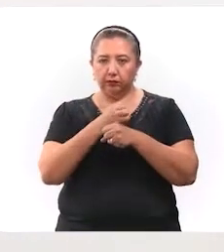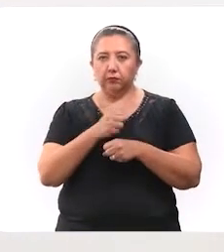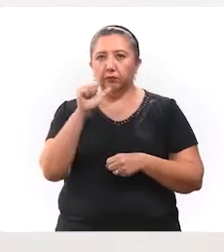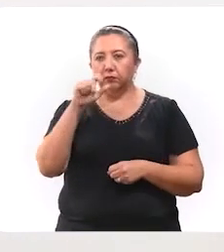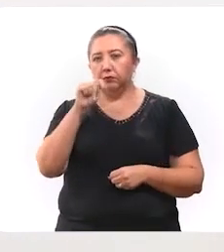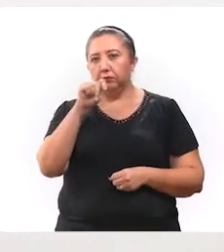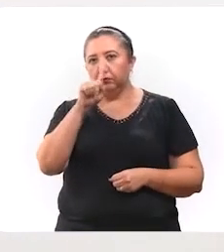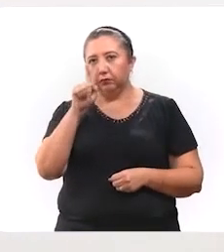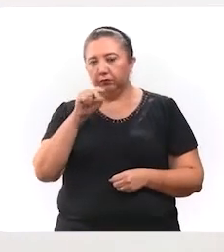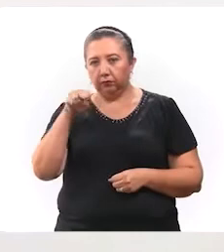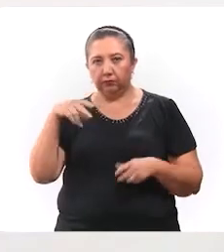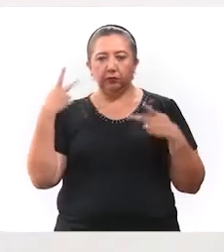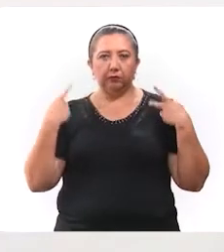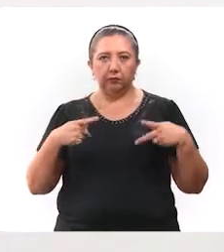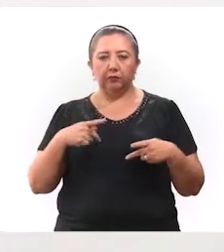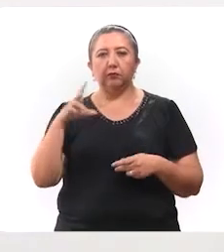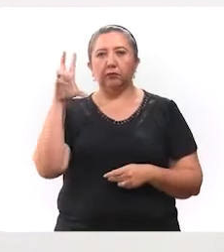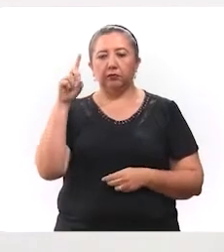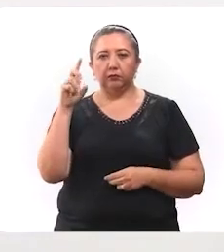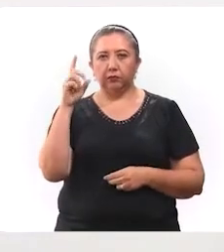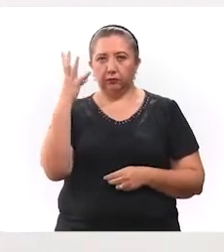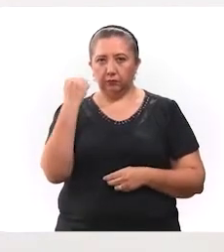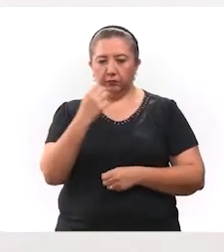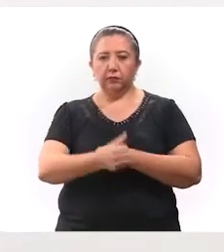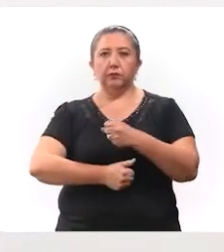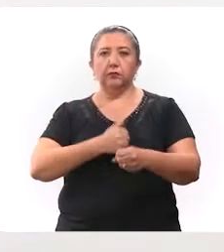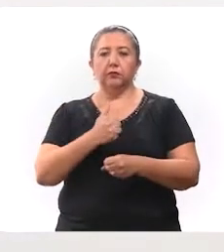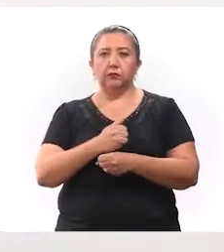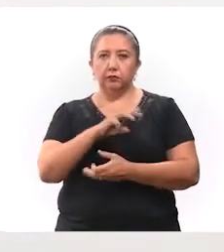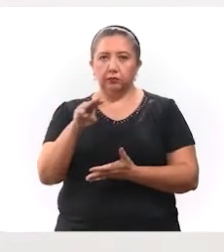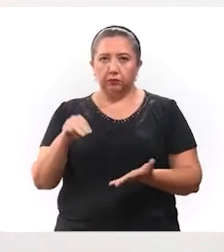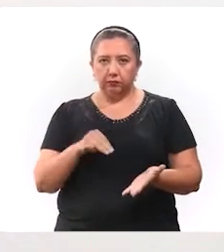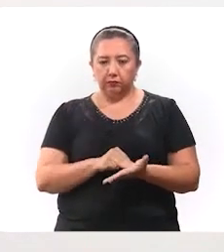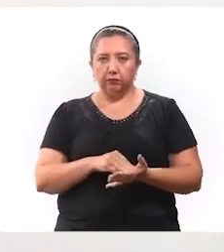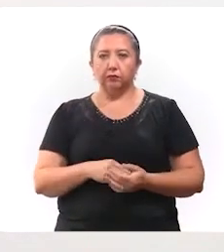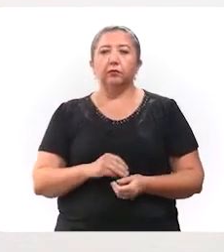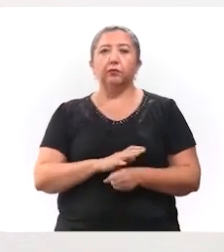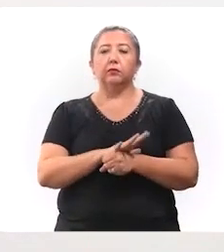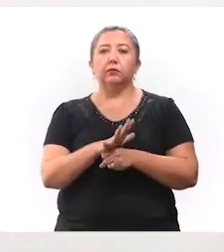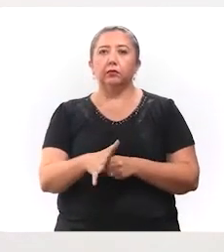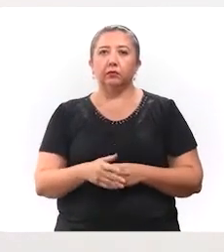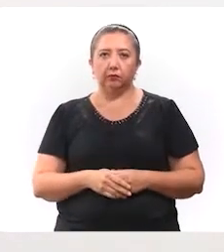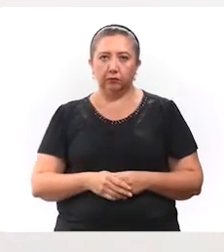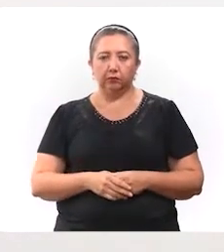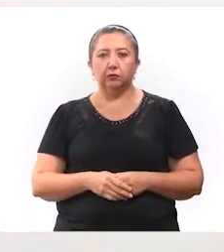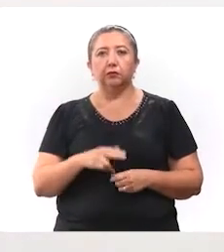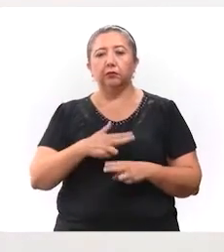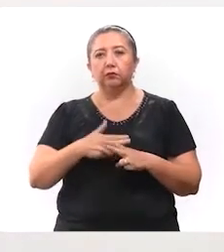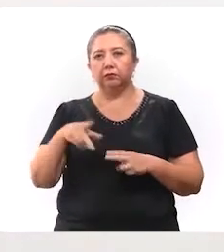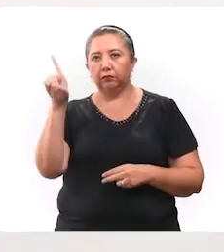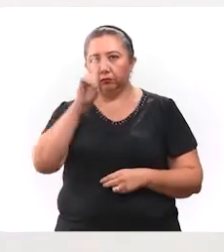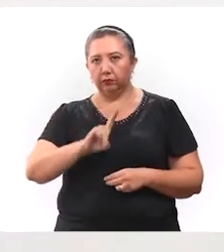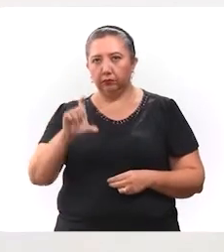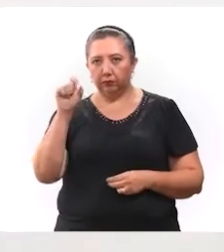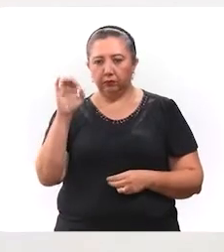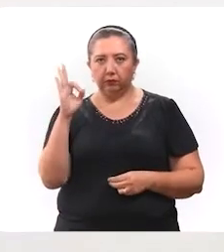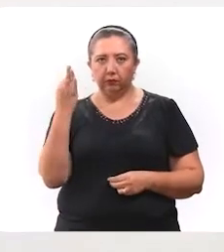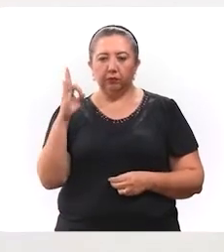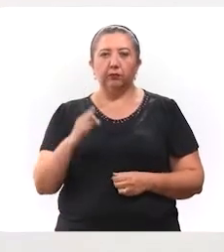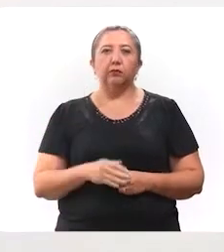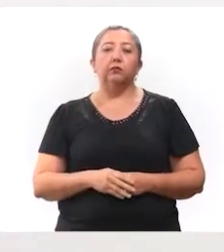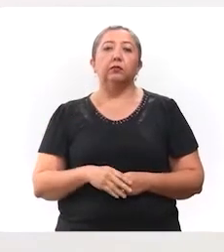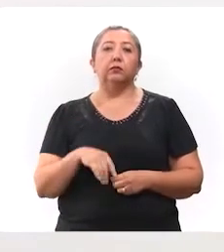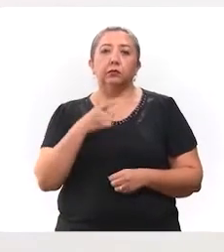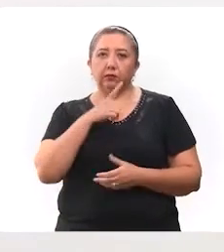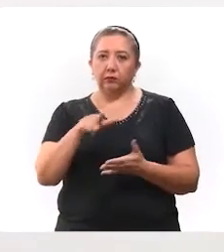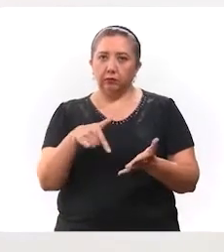de AstraZeneca para personas de 30 a 39 años en Mérida, la cual se prolongará hasta el domingo 20 de febrero